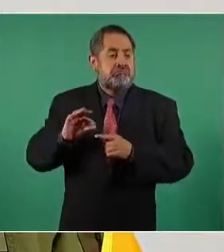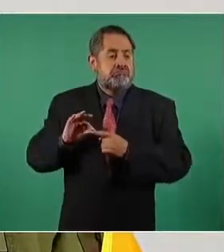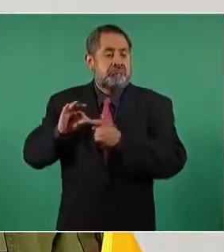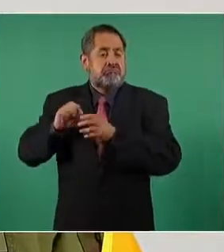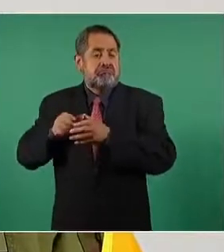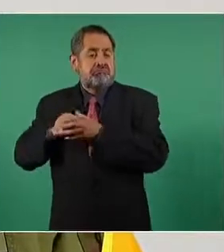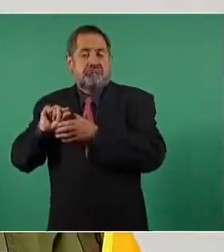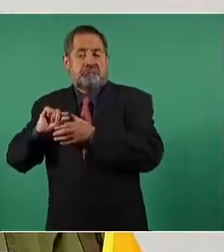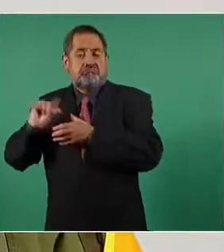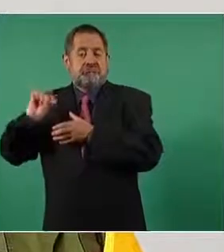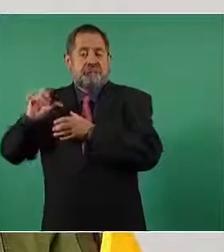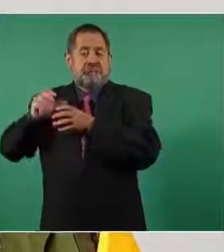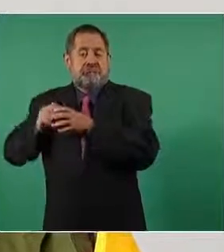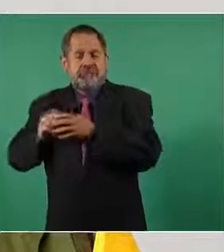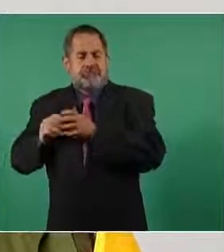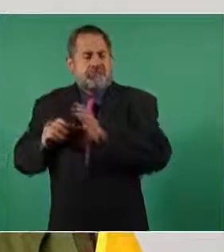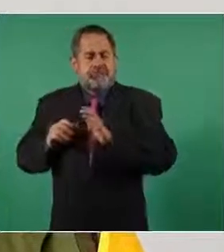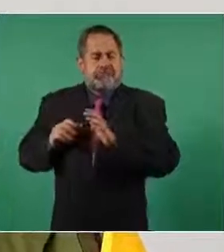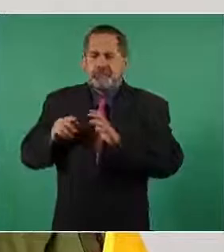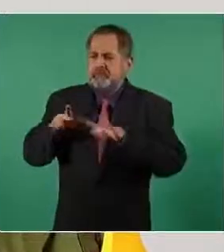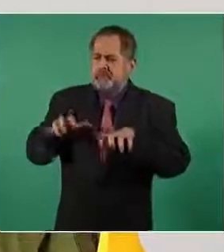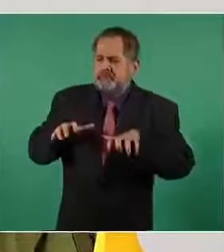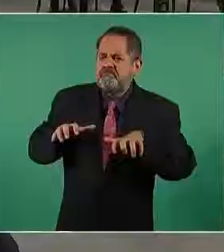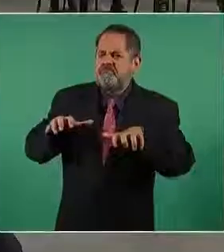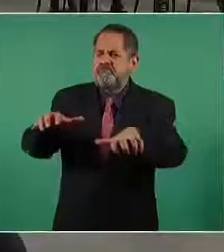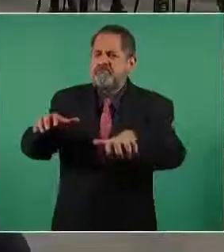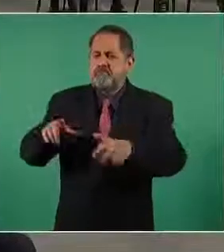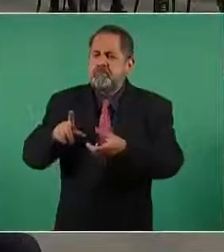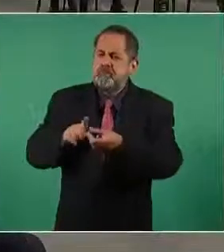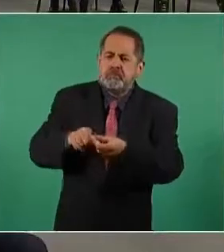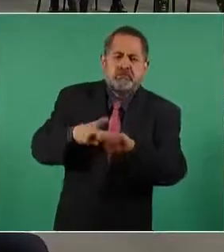es un ejército que surge